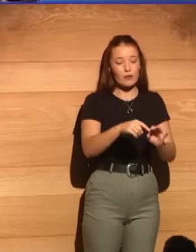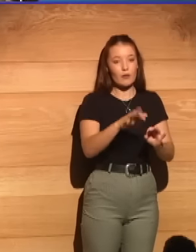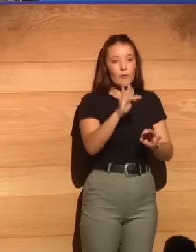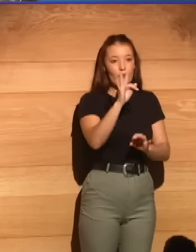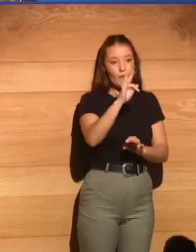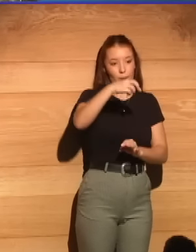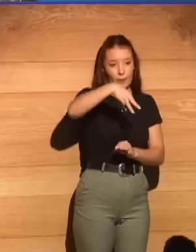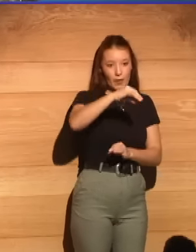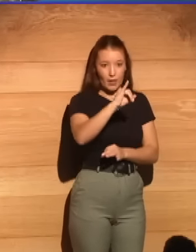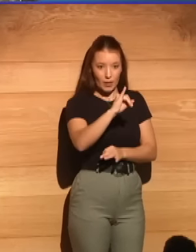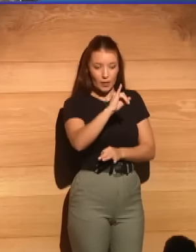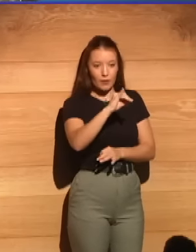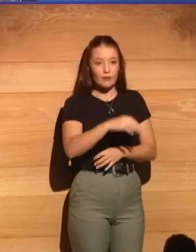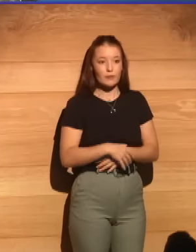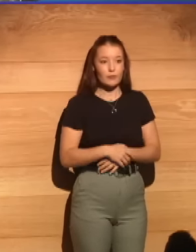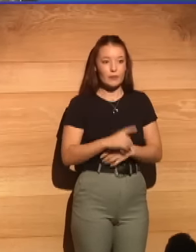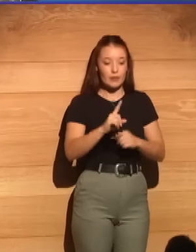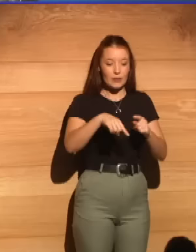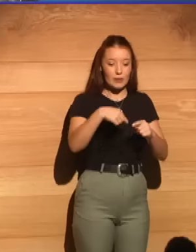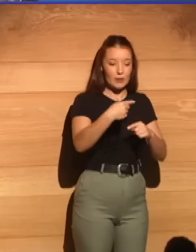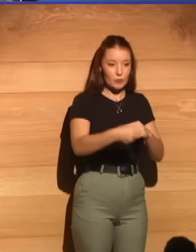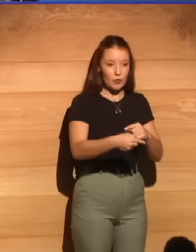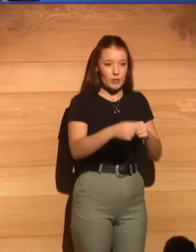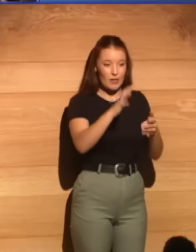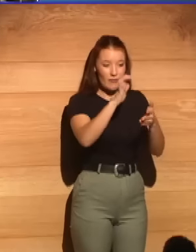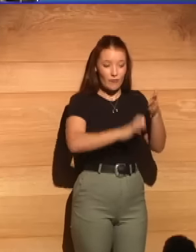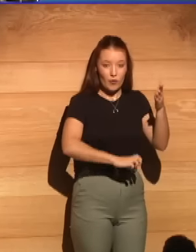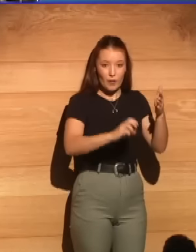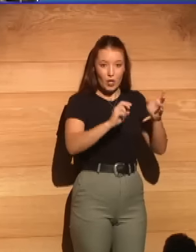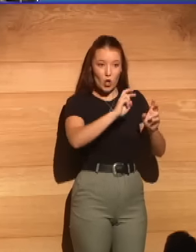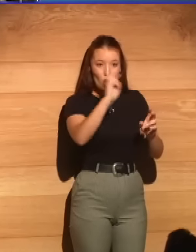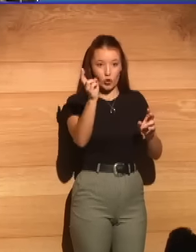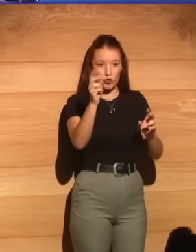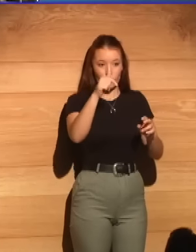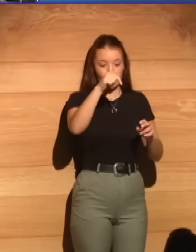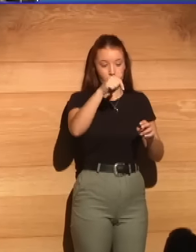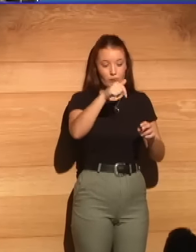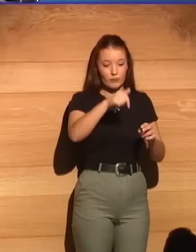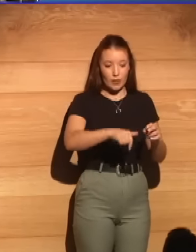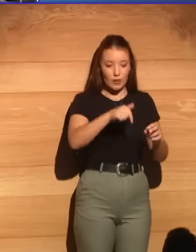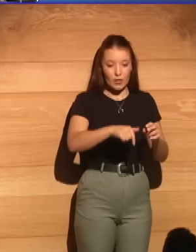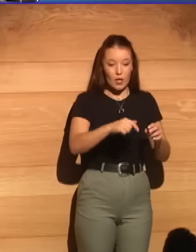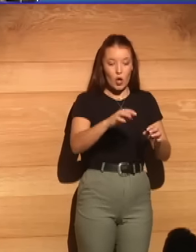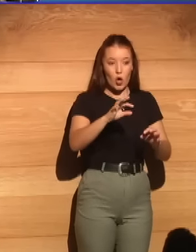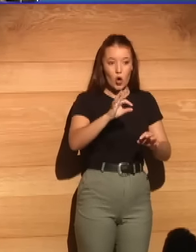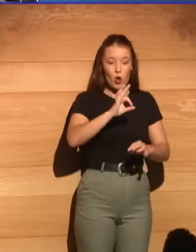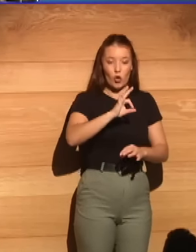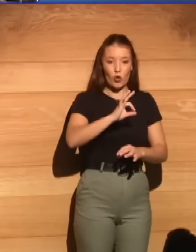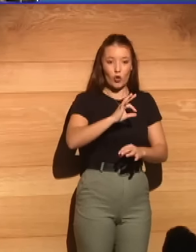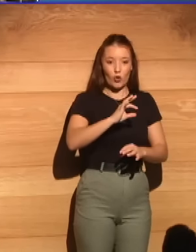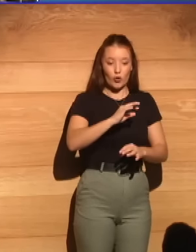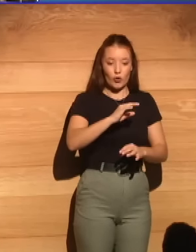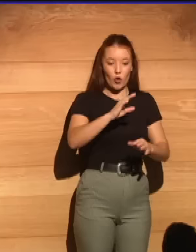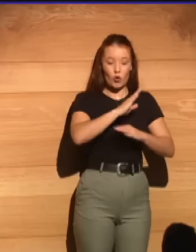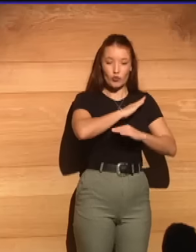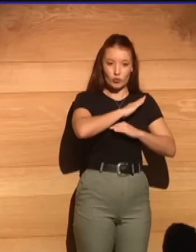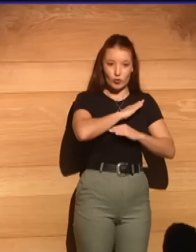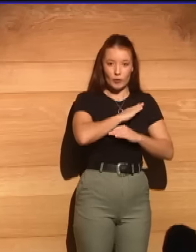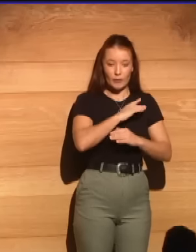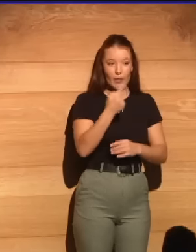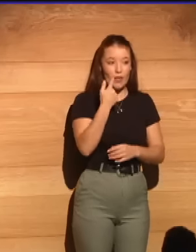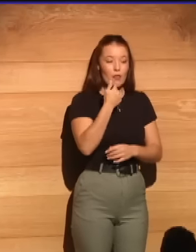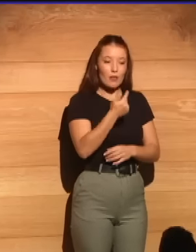recientemente un informe de McKinsey que ha salido ahora en octubre, dice que hay un auténtico peligro del teletrabajo para la